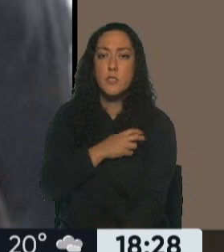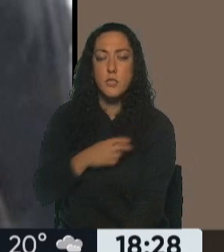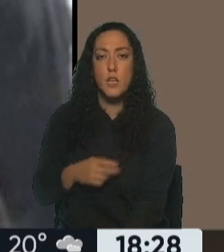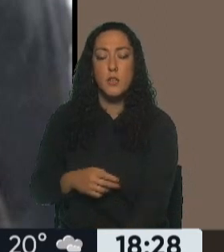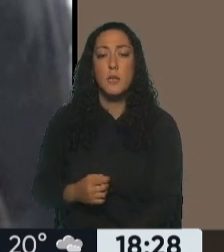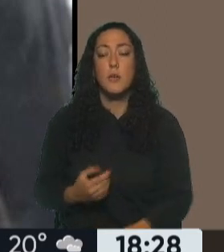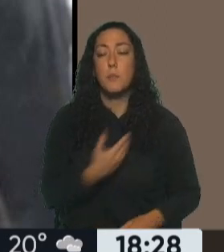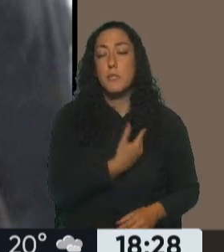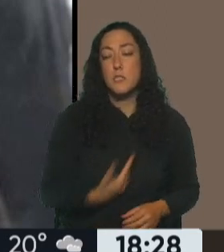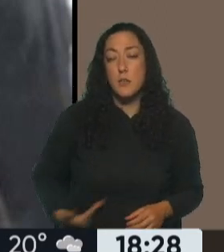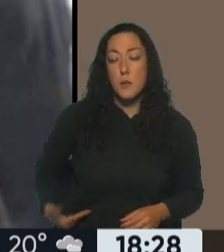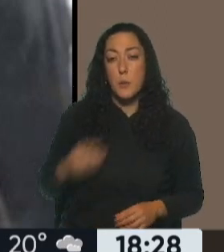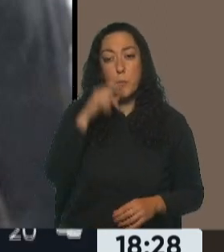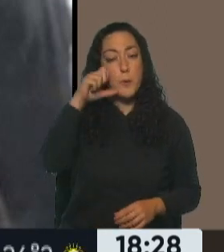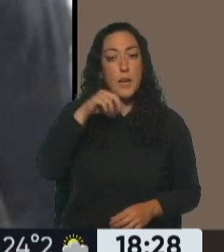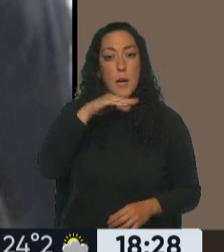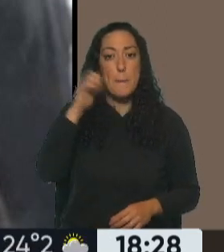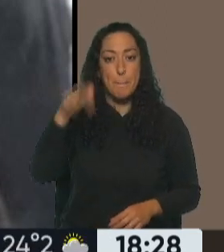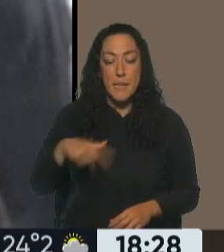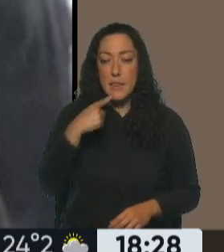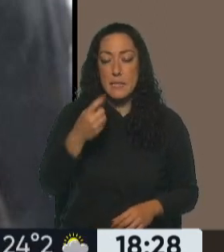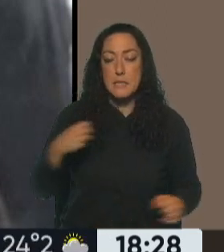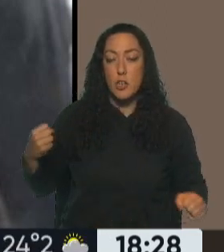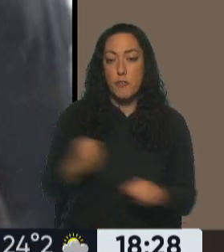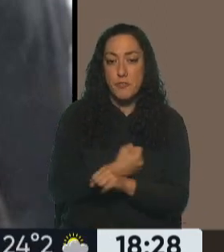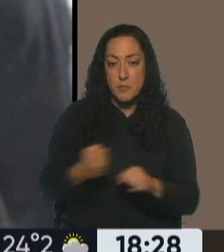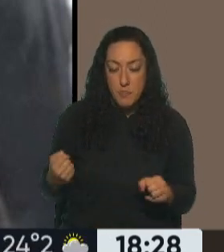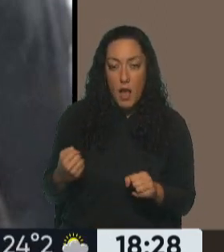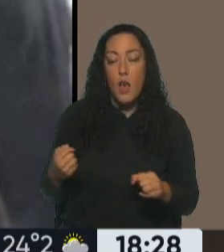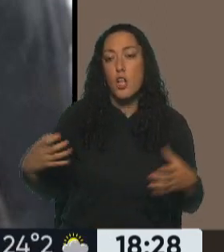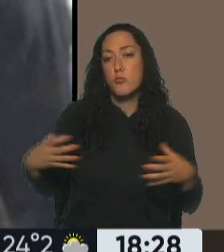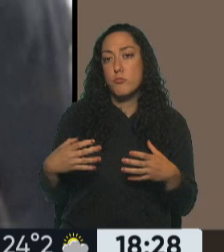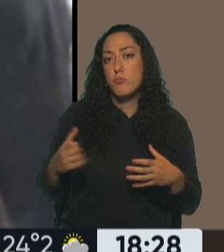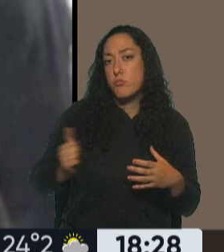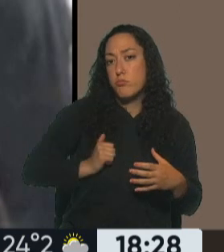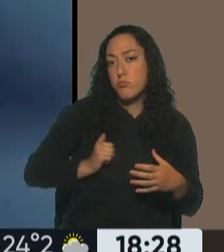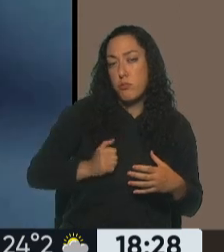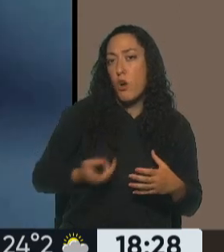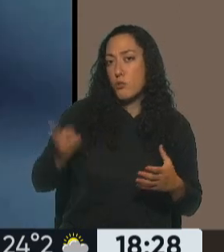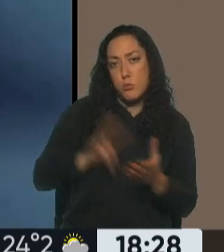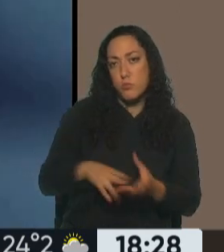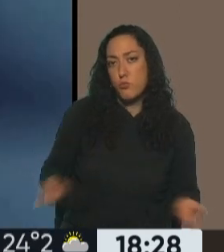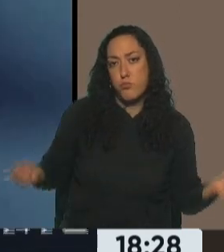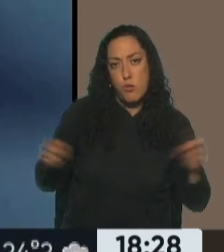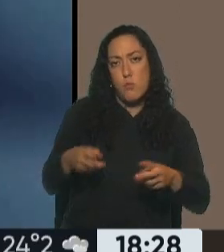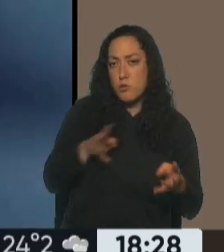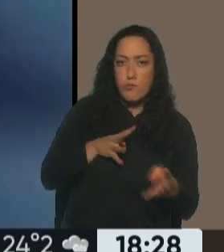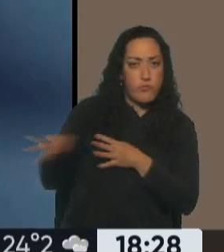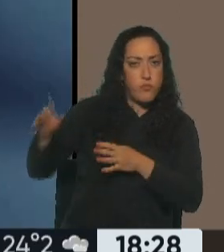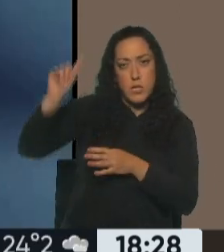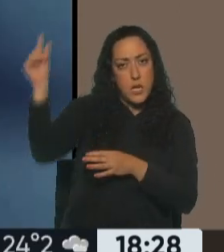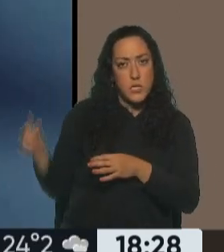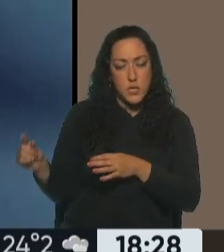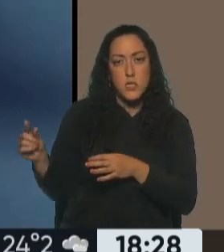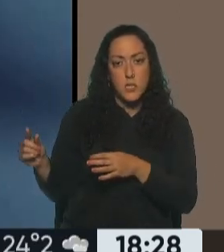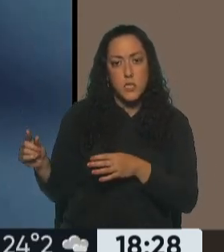israelí Benjamín netanyahu confirmó que las fuerzas de defensa de Israel reanudarán la ofensiva militar sobre la franja de gaza